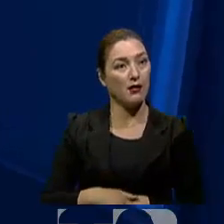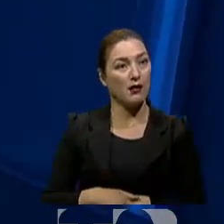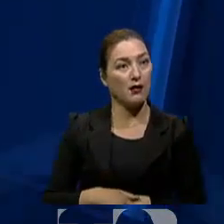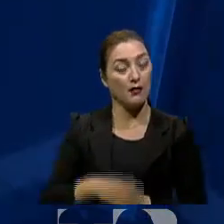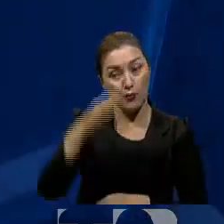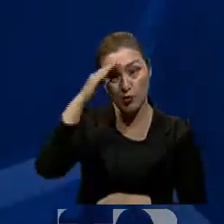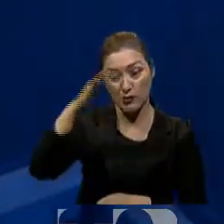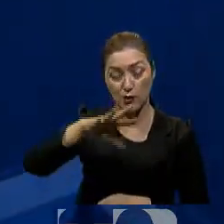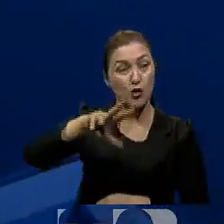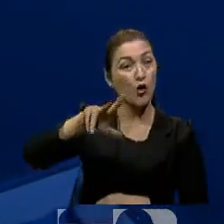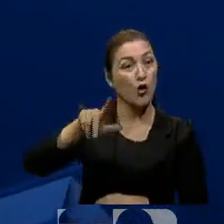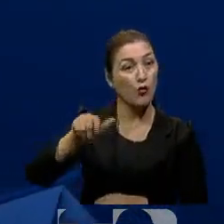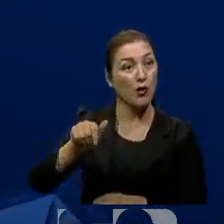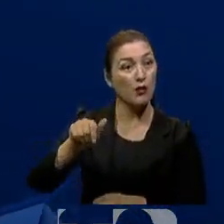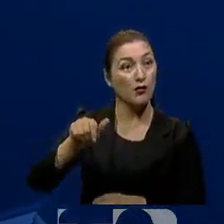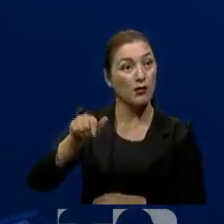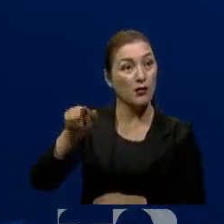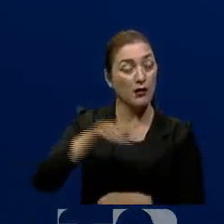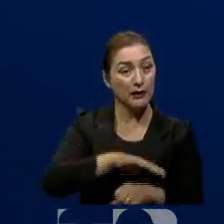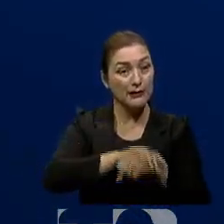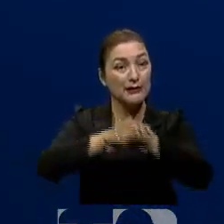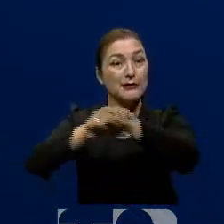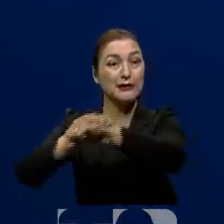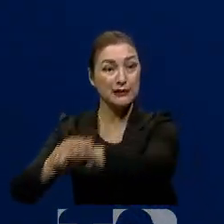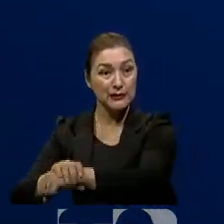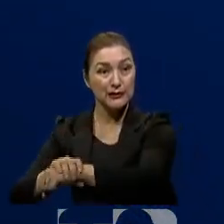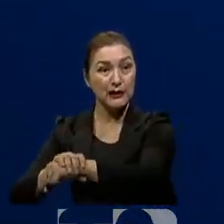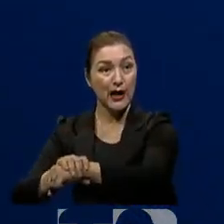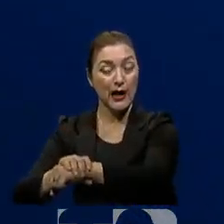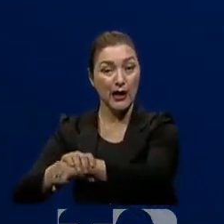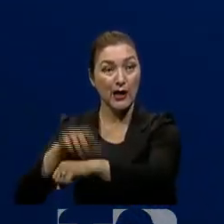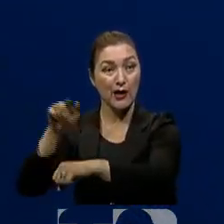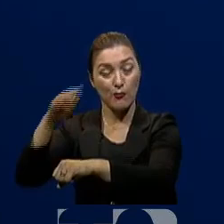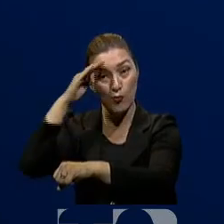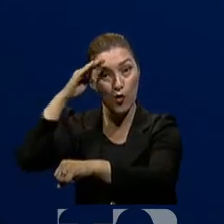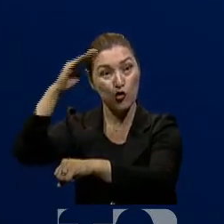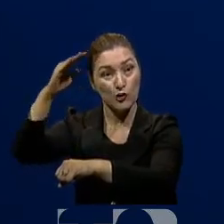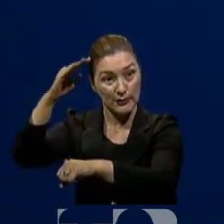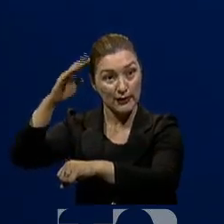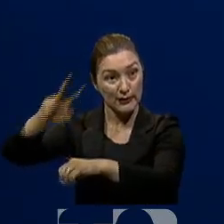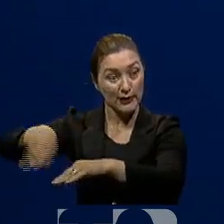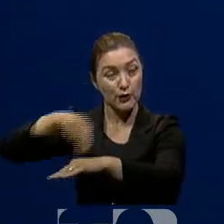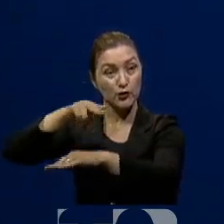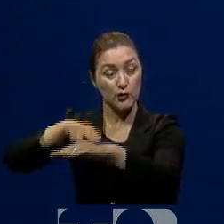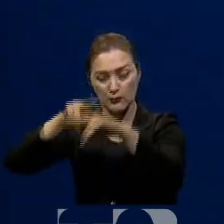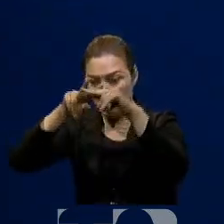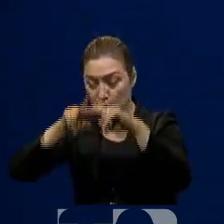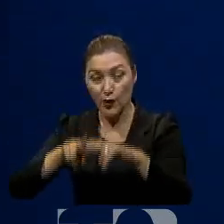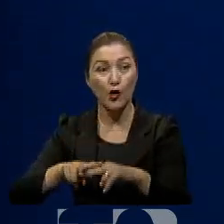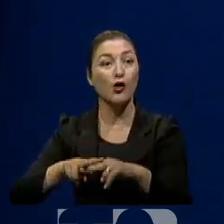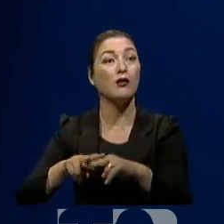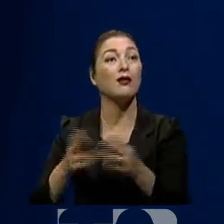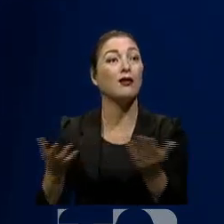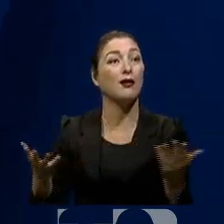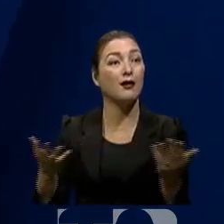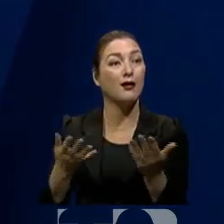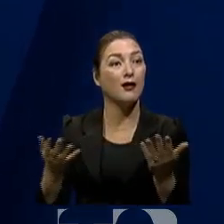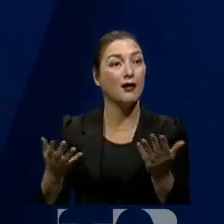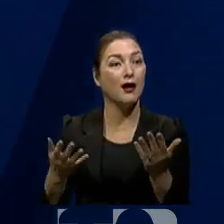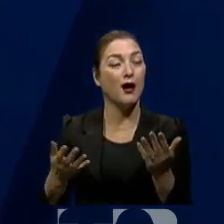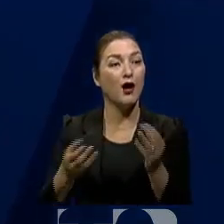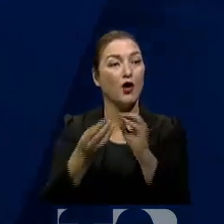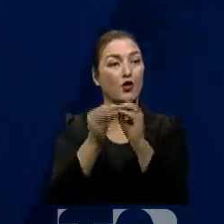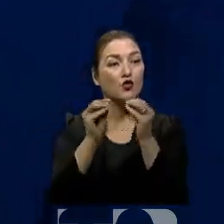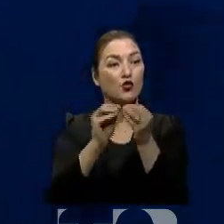robado, el policía Cervantes fue trasladado hacia la unidad de flagrancia, donde la policía además constató que se encontraba adulterada